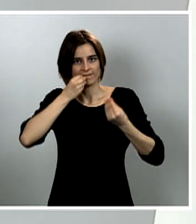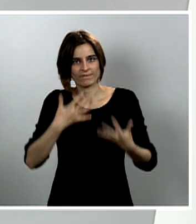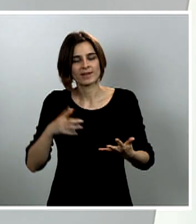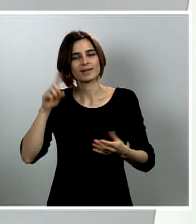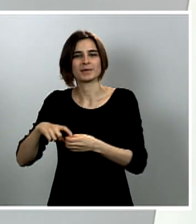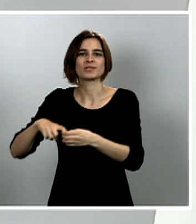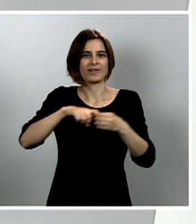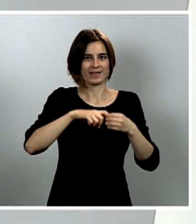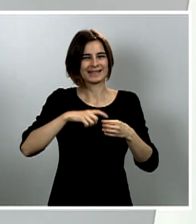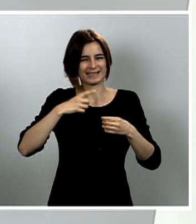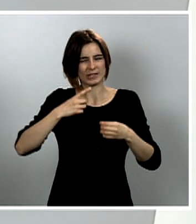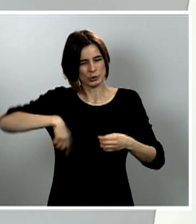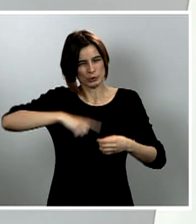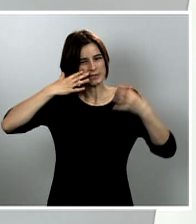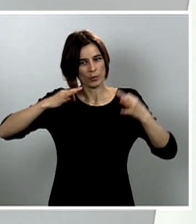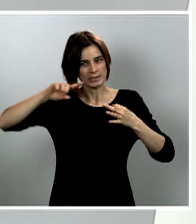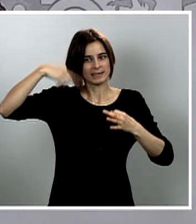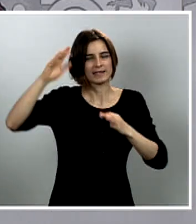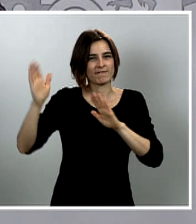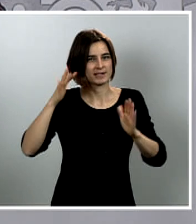ser así y que no va a haber ningún tipo de problema.